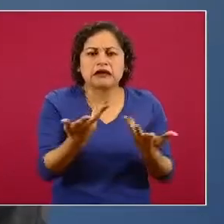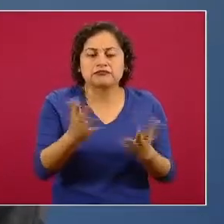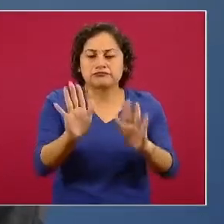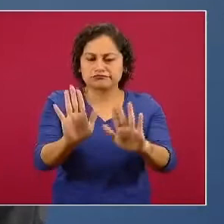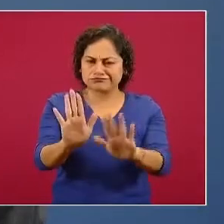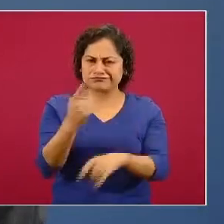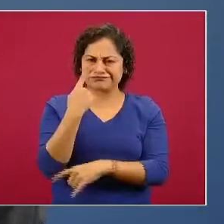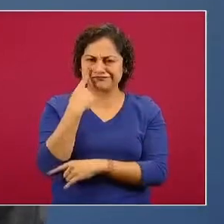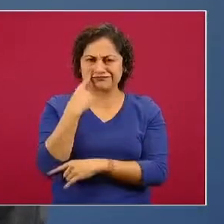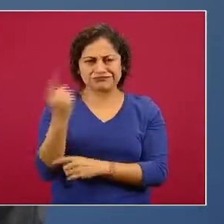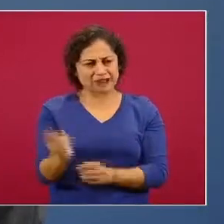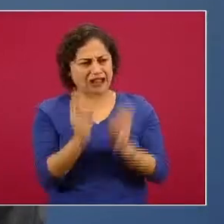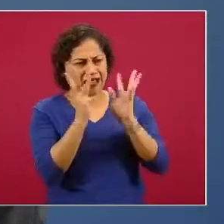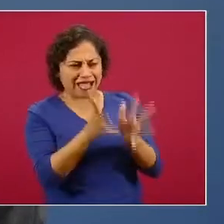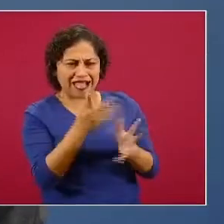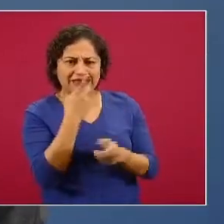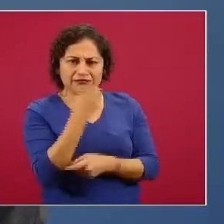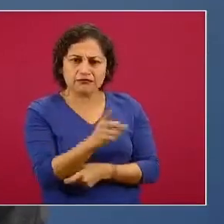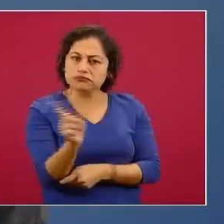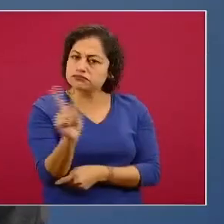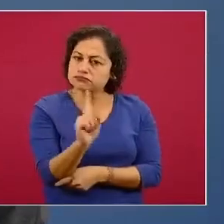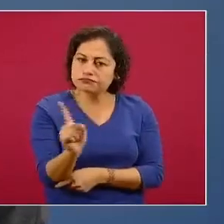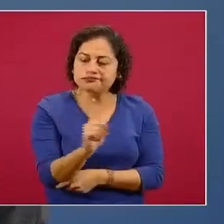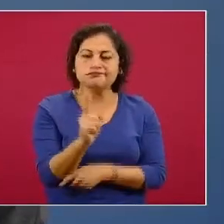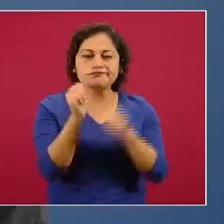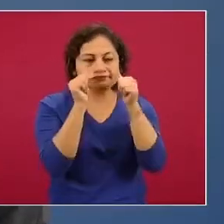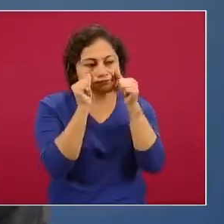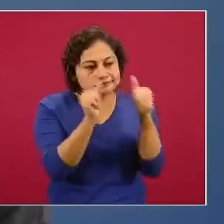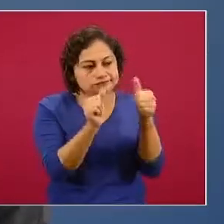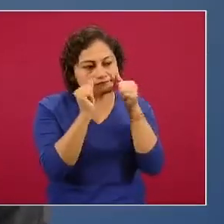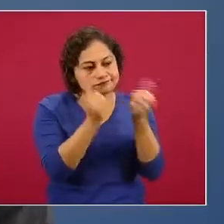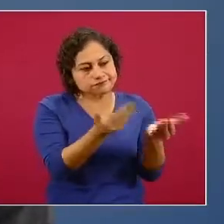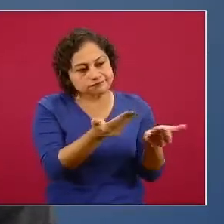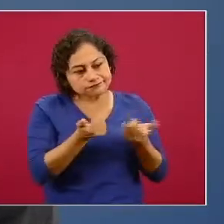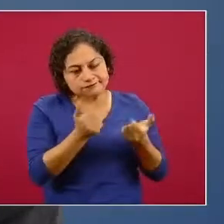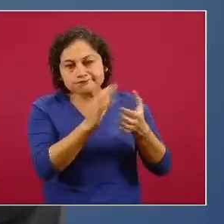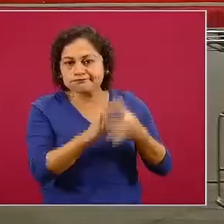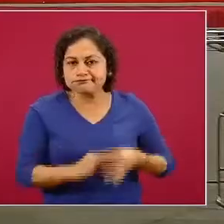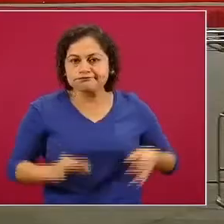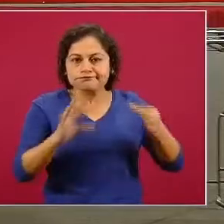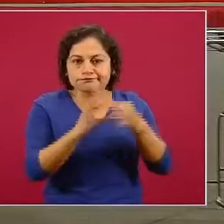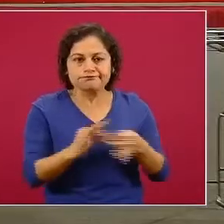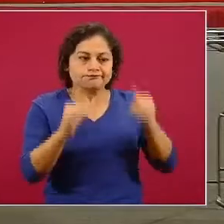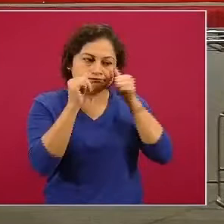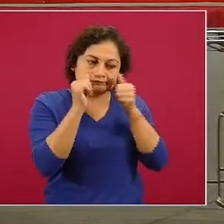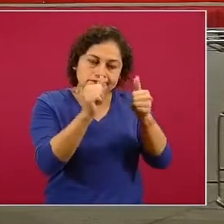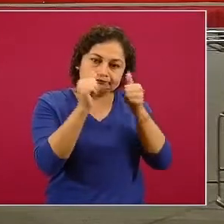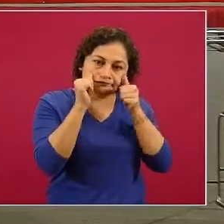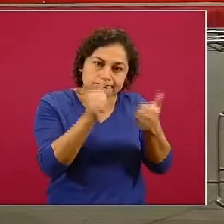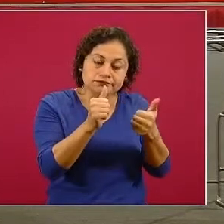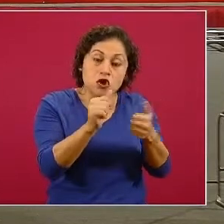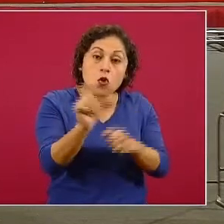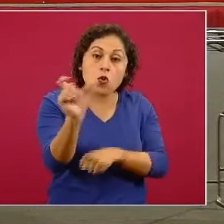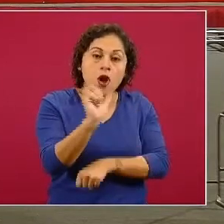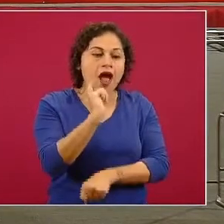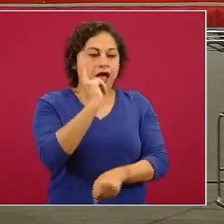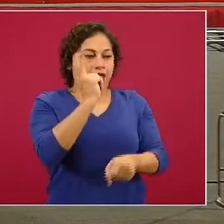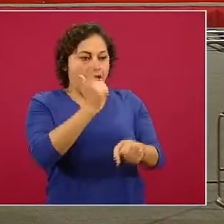algo, escúchelo, hay que escuchar, escuchar, escuchar y escuchar. Y cuando ya detectamos